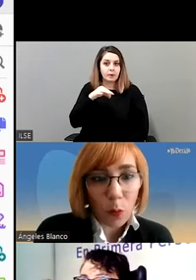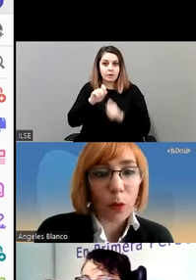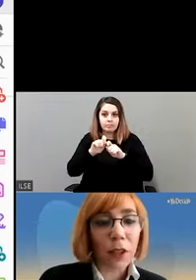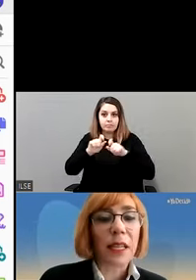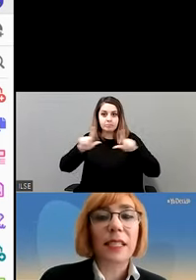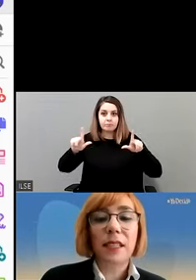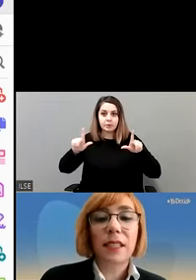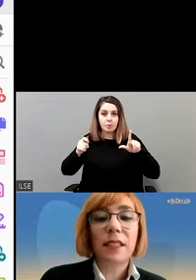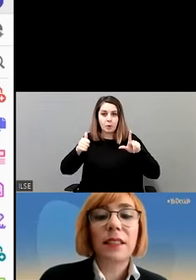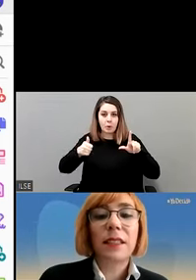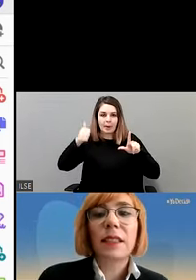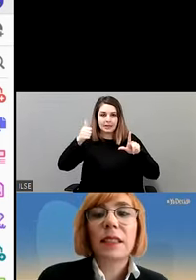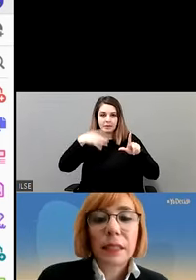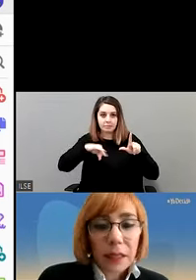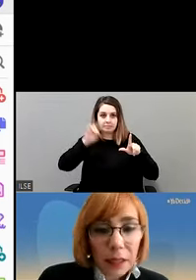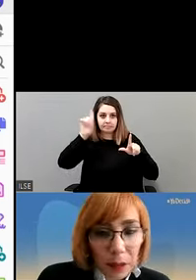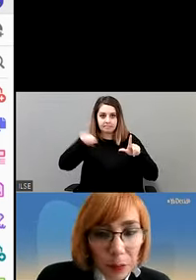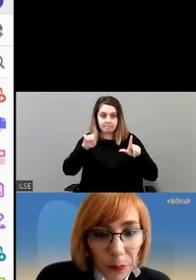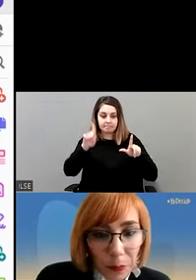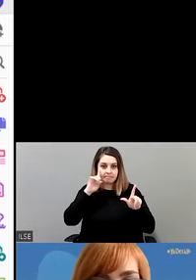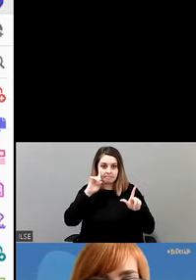ampliar un poquito más.